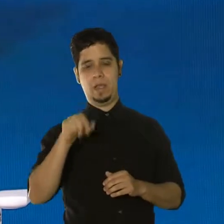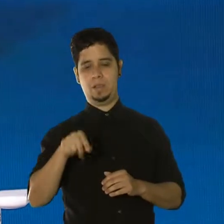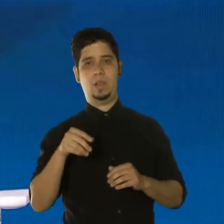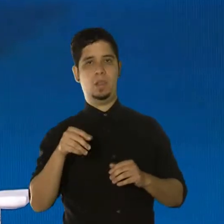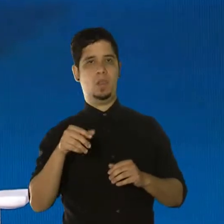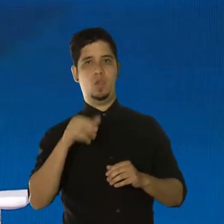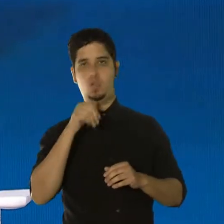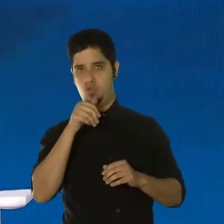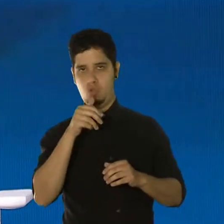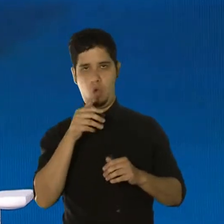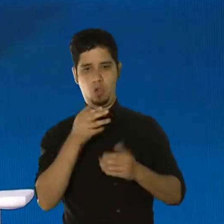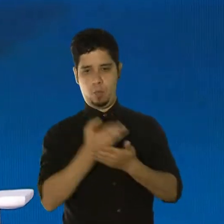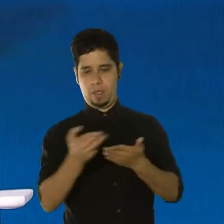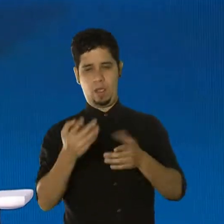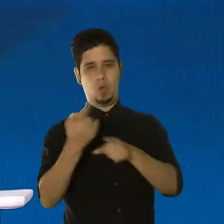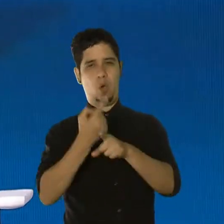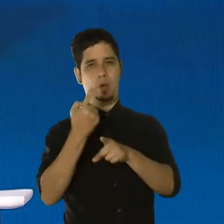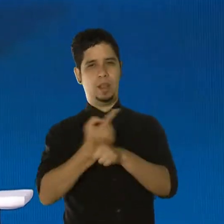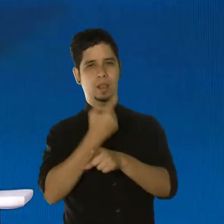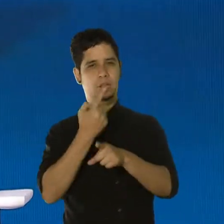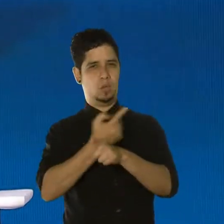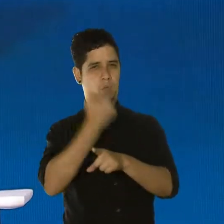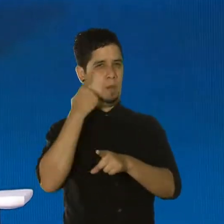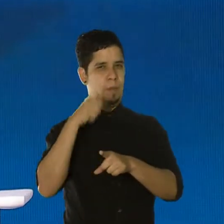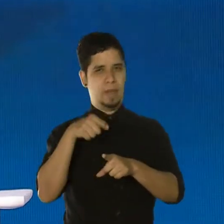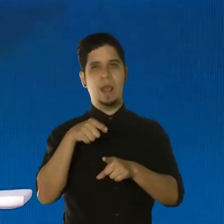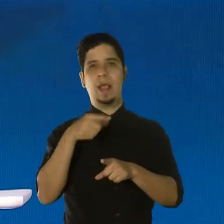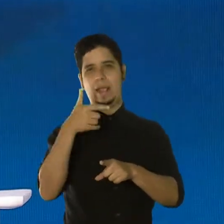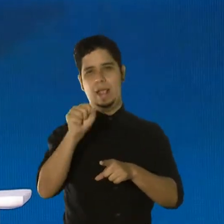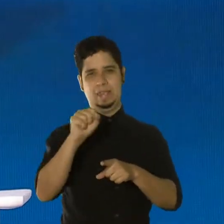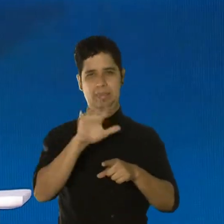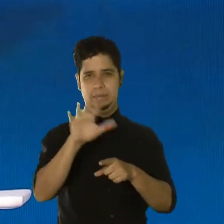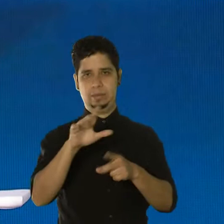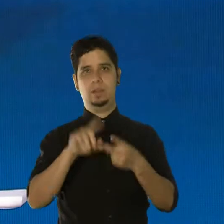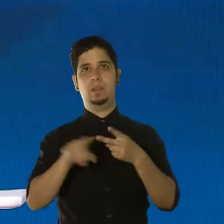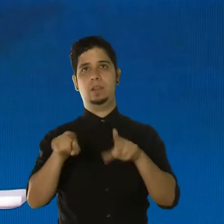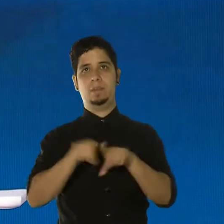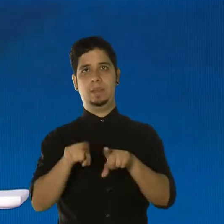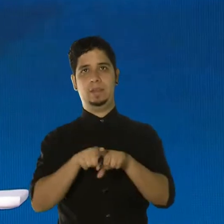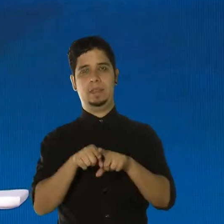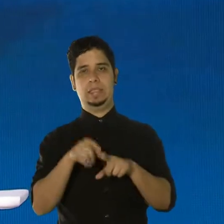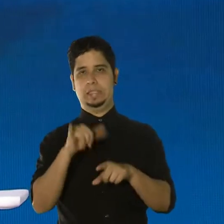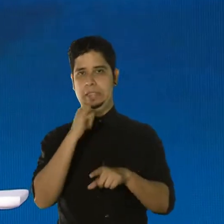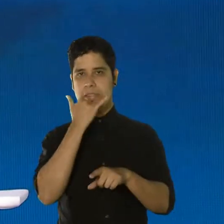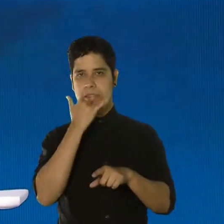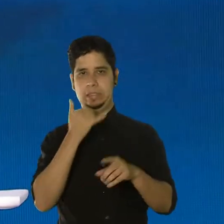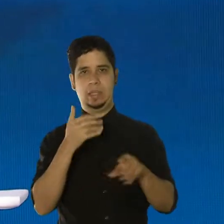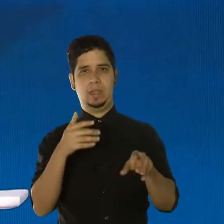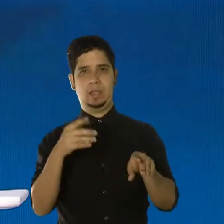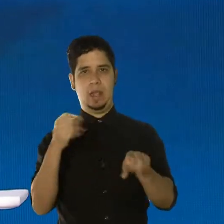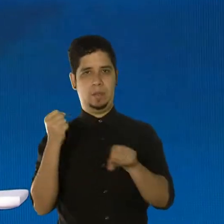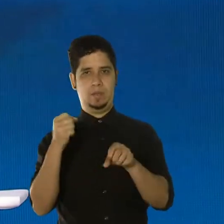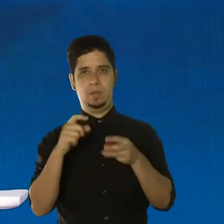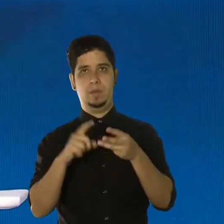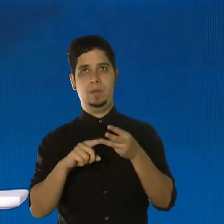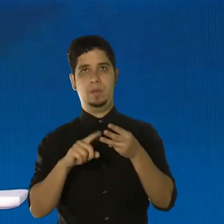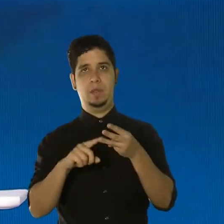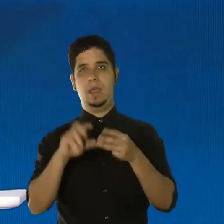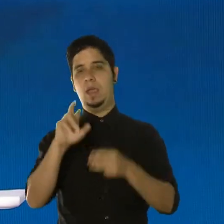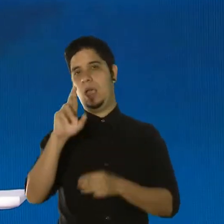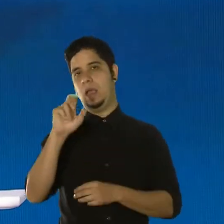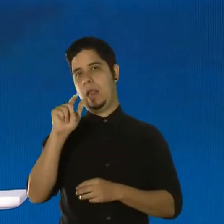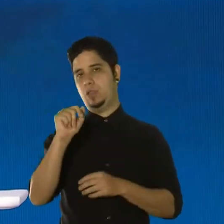que no es lo adecuado, no es el material adecuado. Segundo, que se deterioran con una facilidad. Tercero, el ratón las